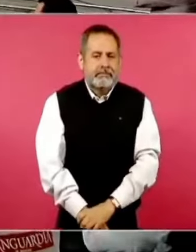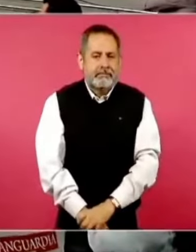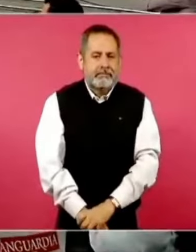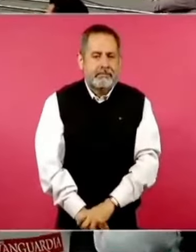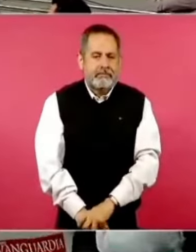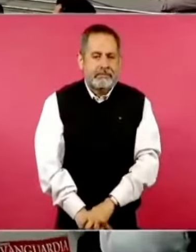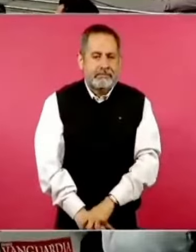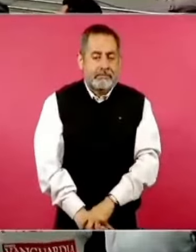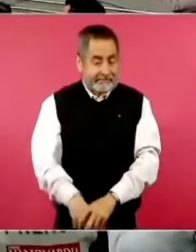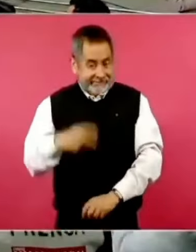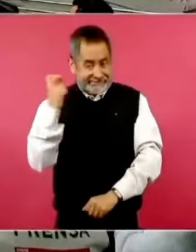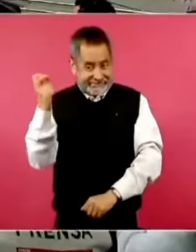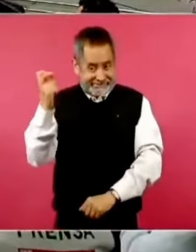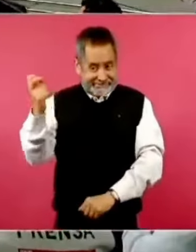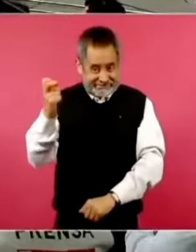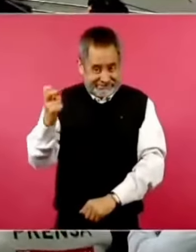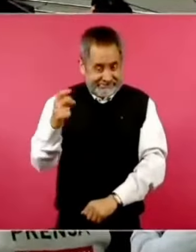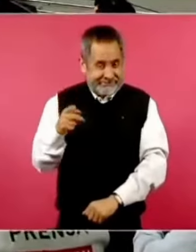Pero este señor es